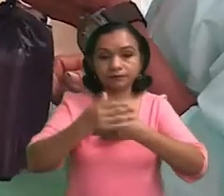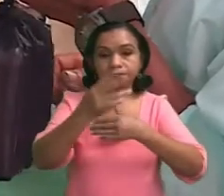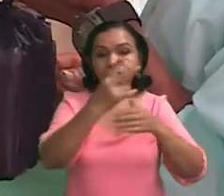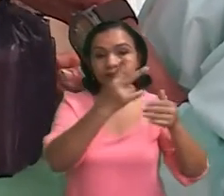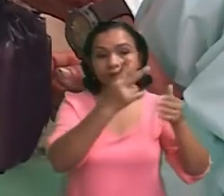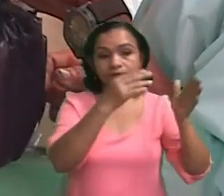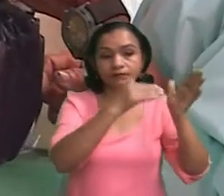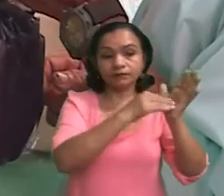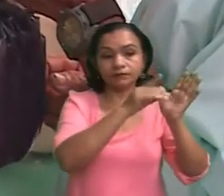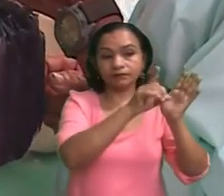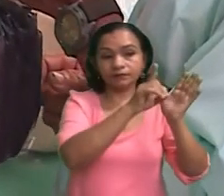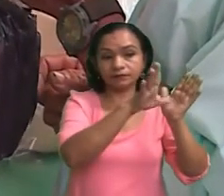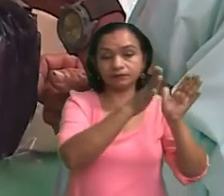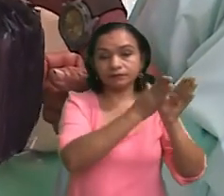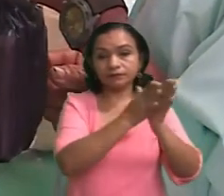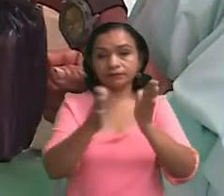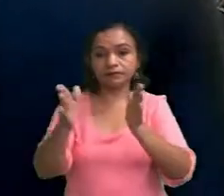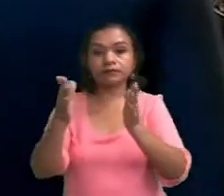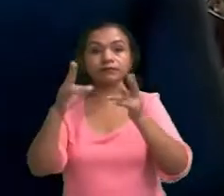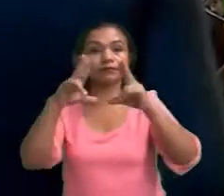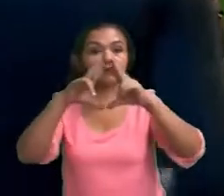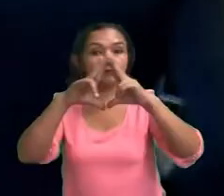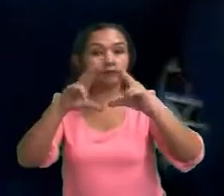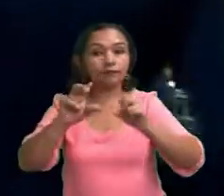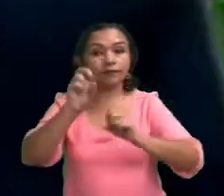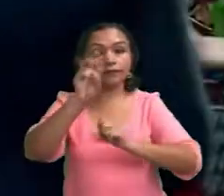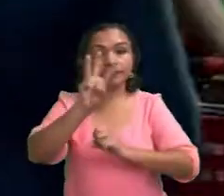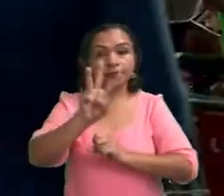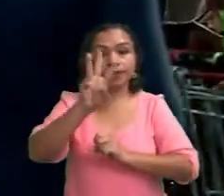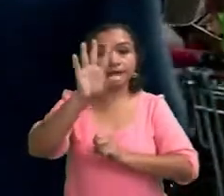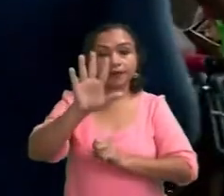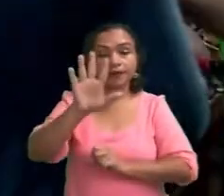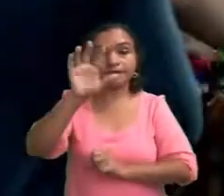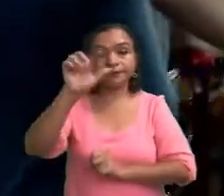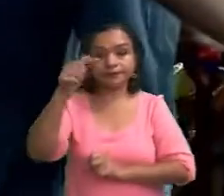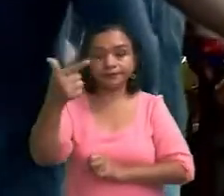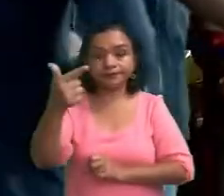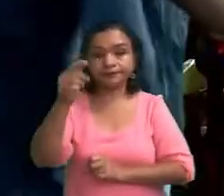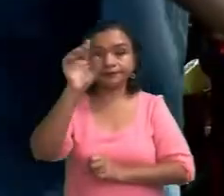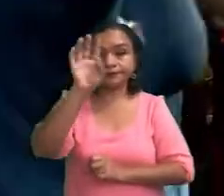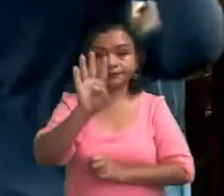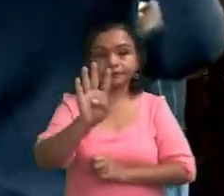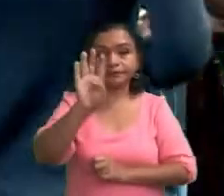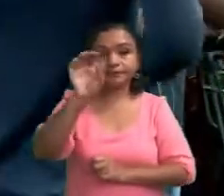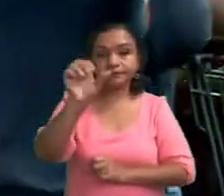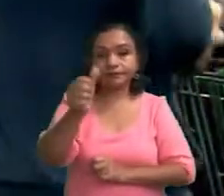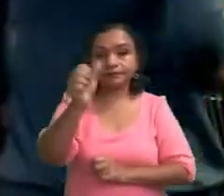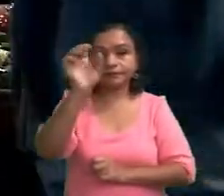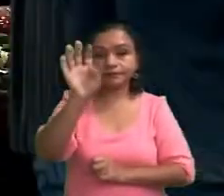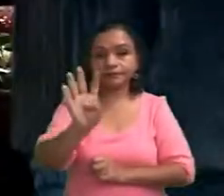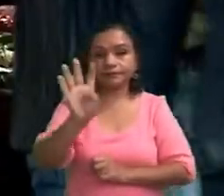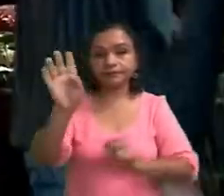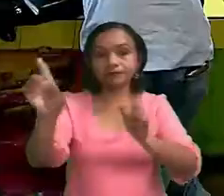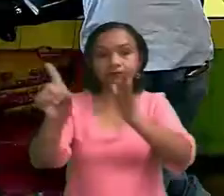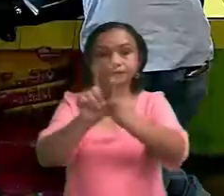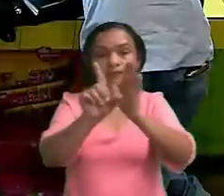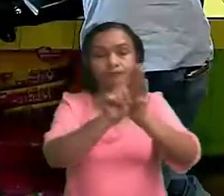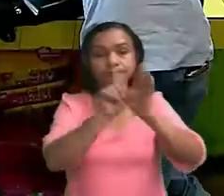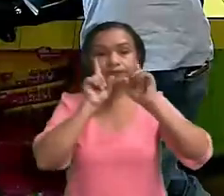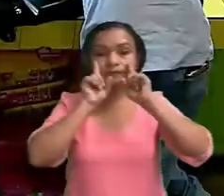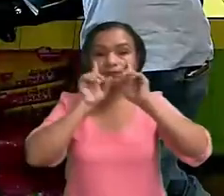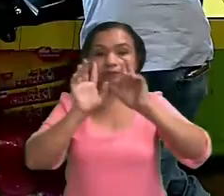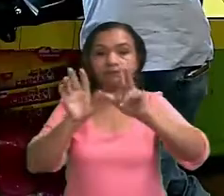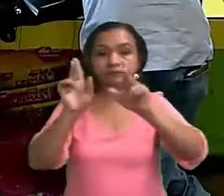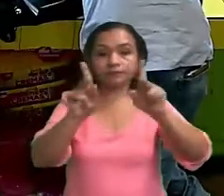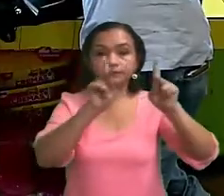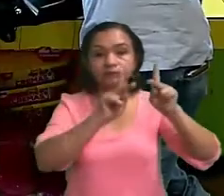2015 hasta la fecha, Nicaragua incrementó de 357 a 464 las leyes que protegen a los nicaragüenses contra